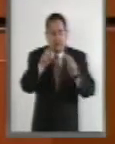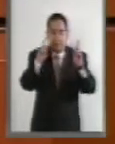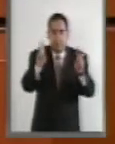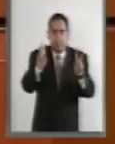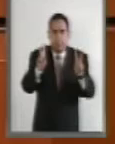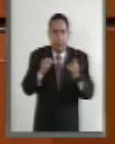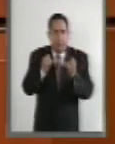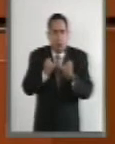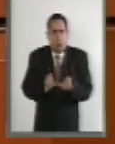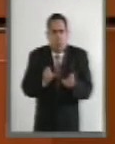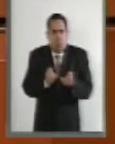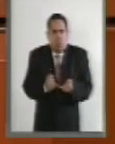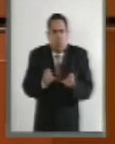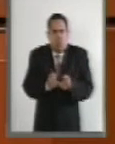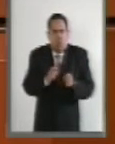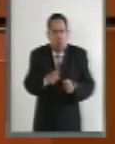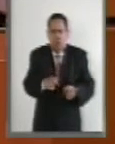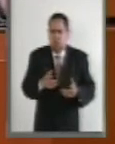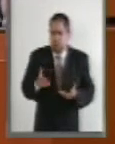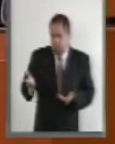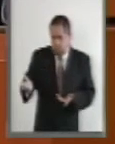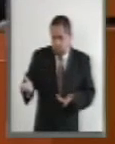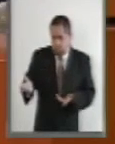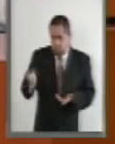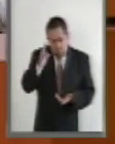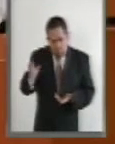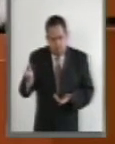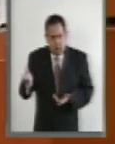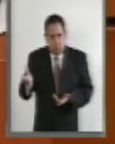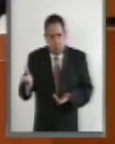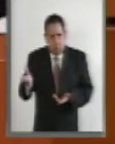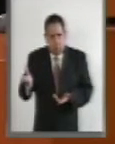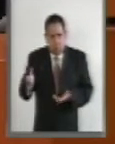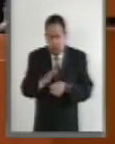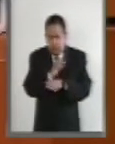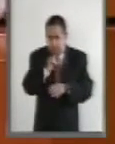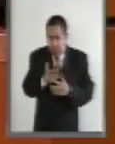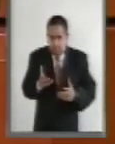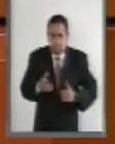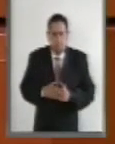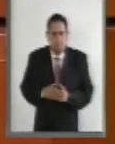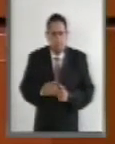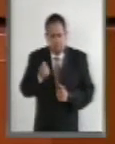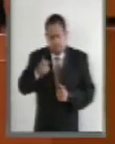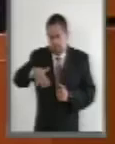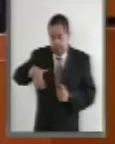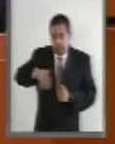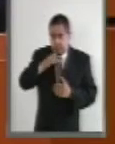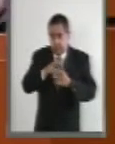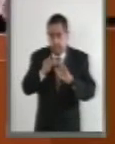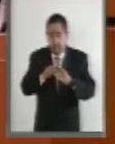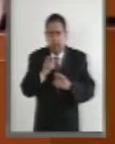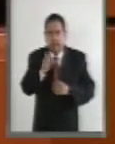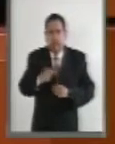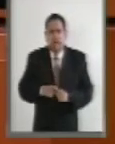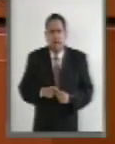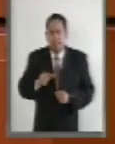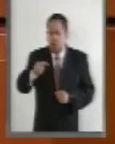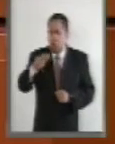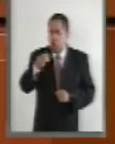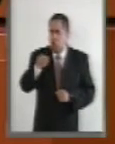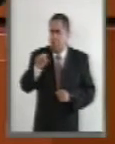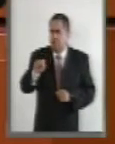siga exactamente igual y las cosas no cambien. Recientemente, Thomas